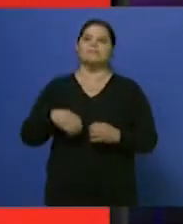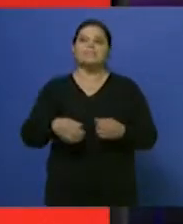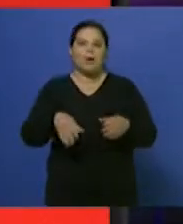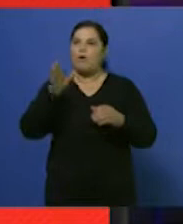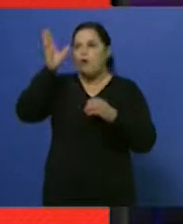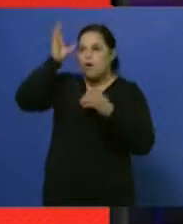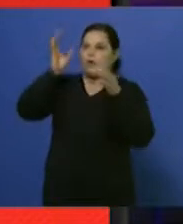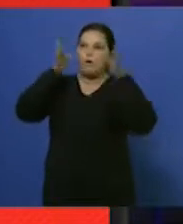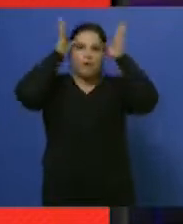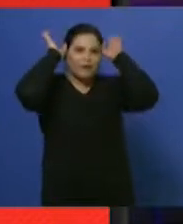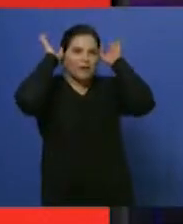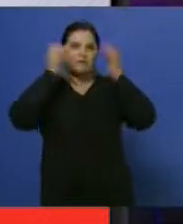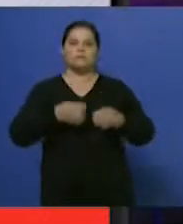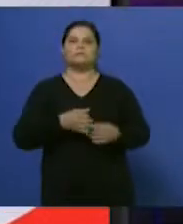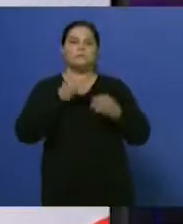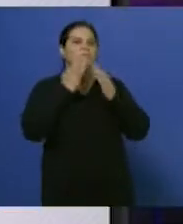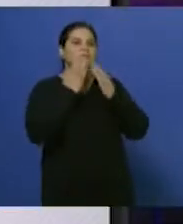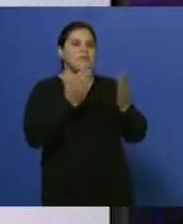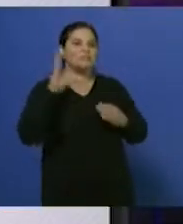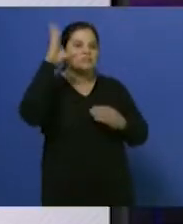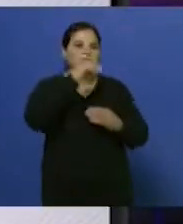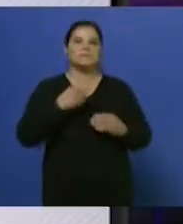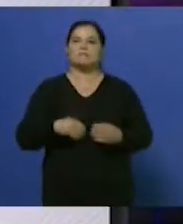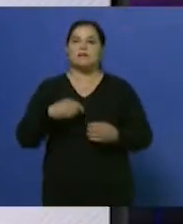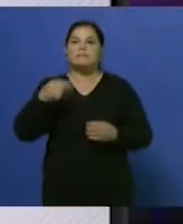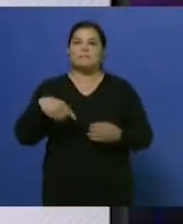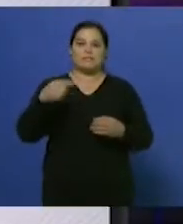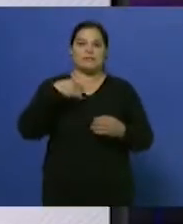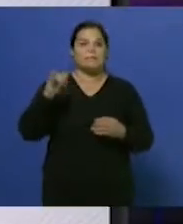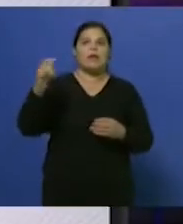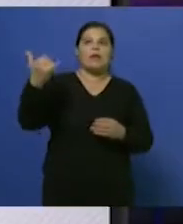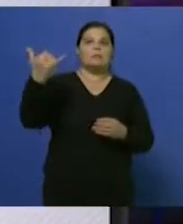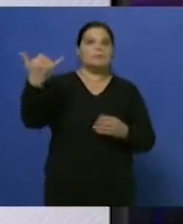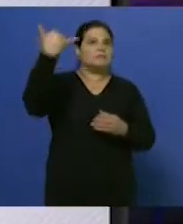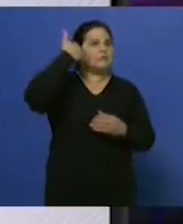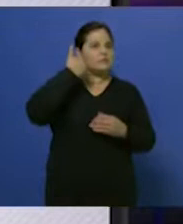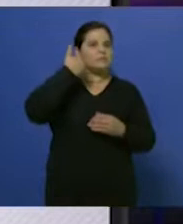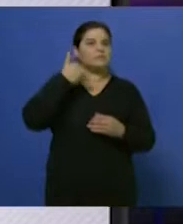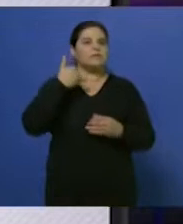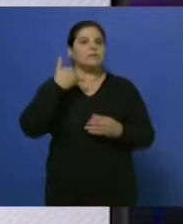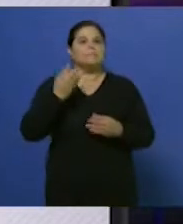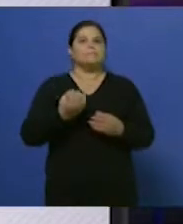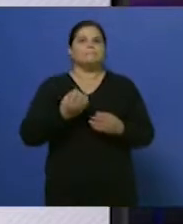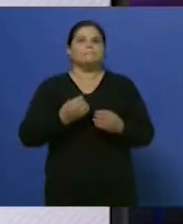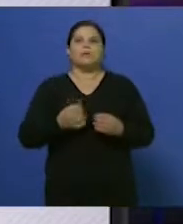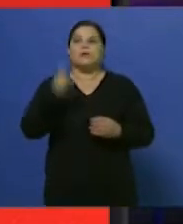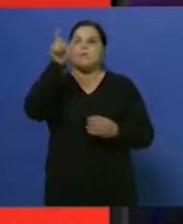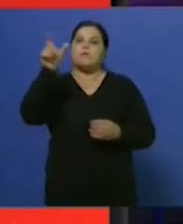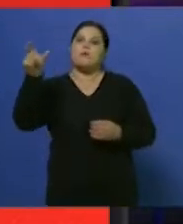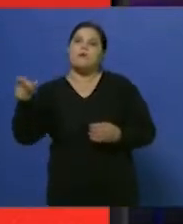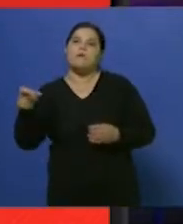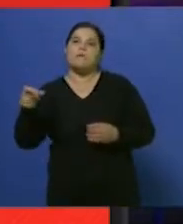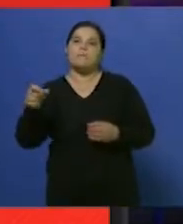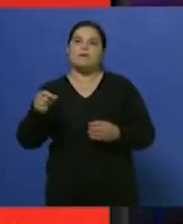Bueno, entiendo que tenés una comunicación, así que no queremos demorarlo. Tenemos una comunicación telefónica. Es, de alguna forma, el hombre que los medios de comunicación hemos